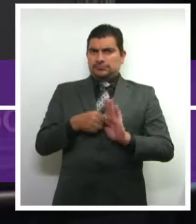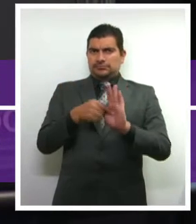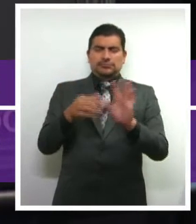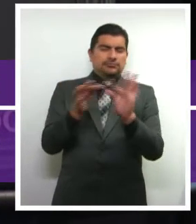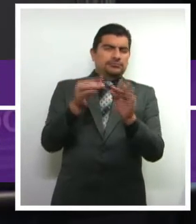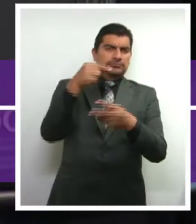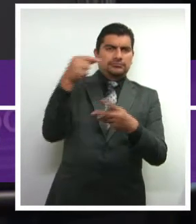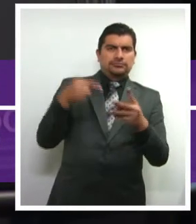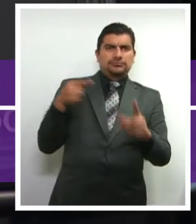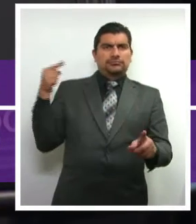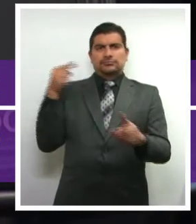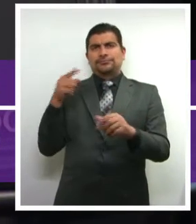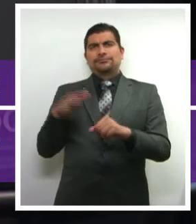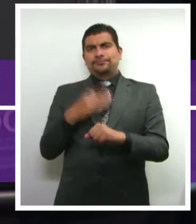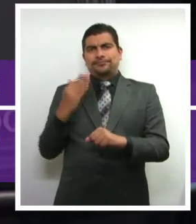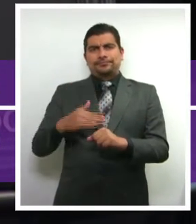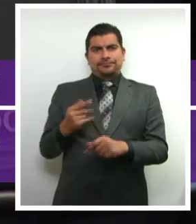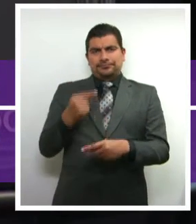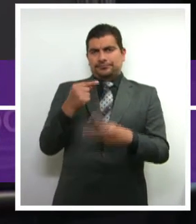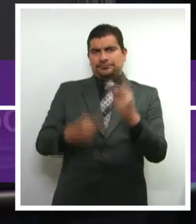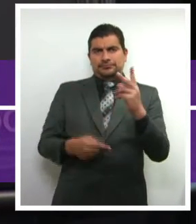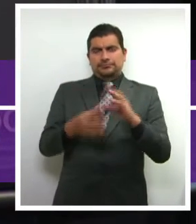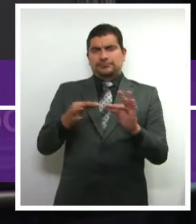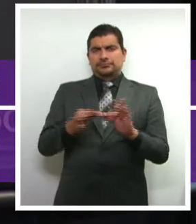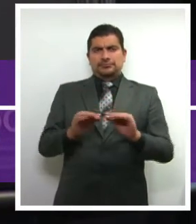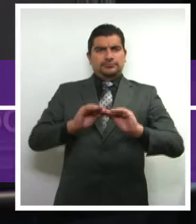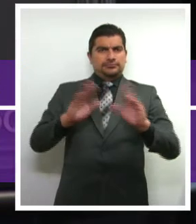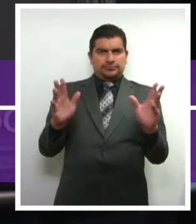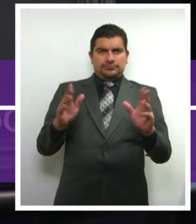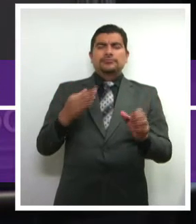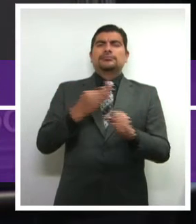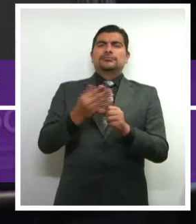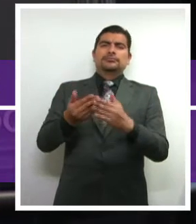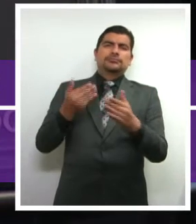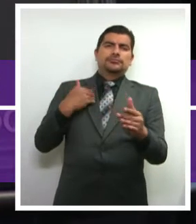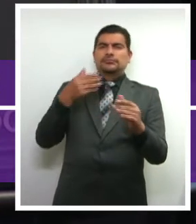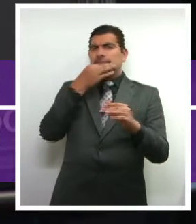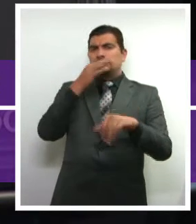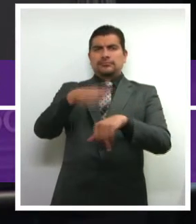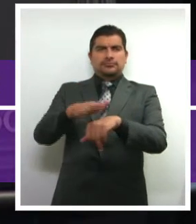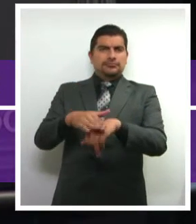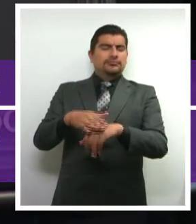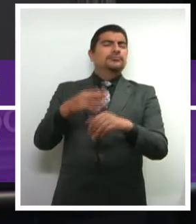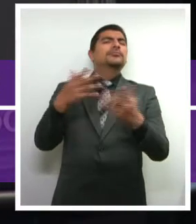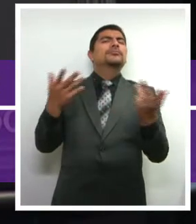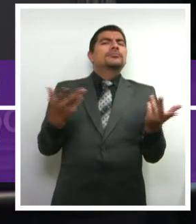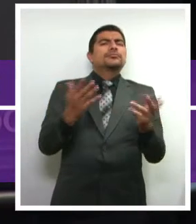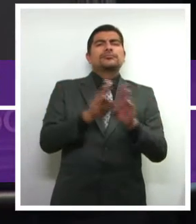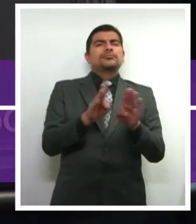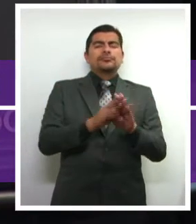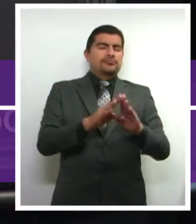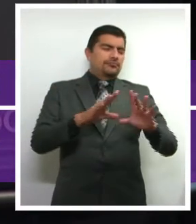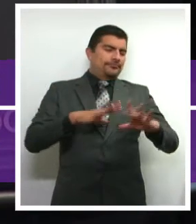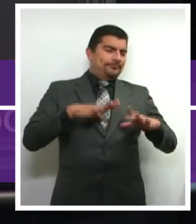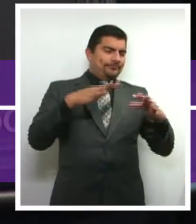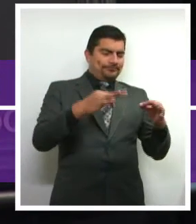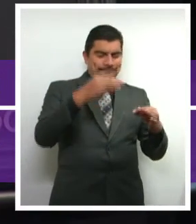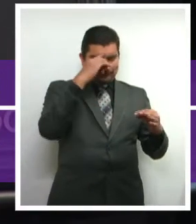motivos y adhiriendo a esto, les quiero comentar que esto surge de una serie de